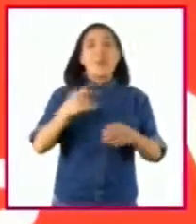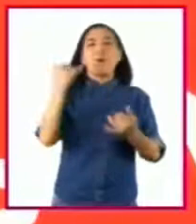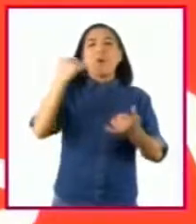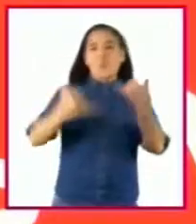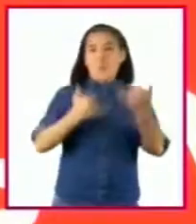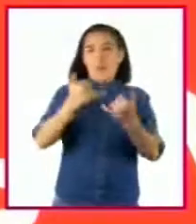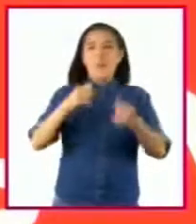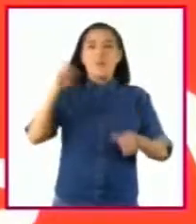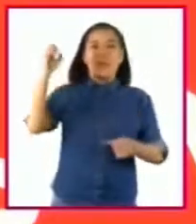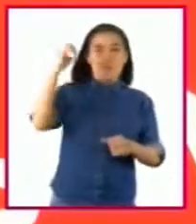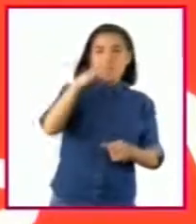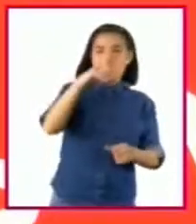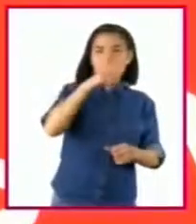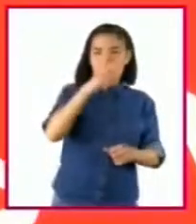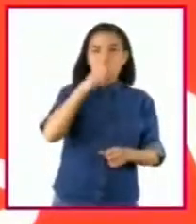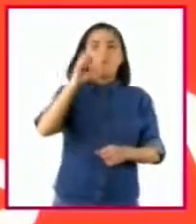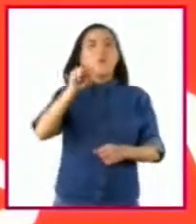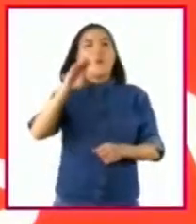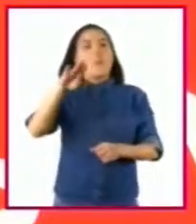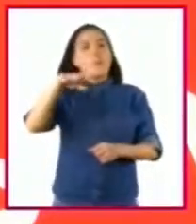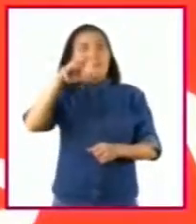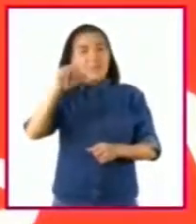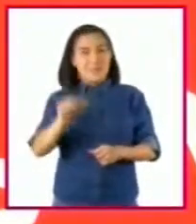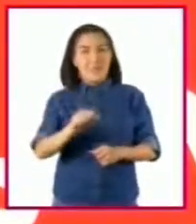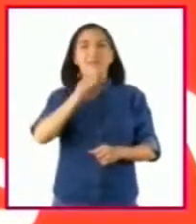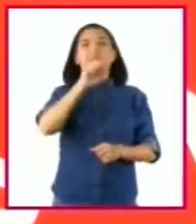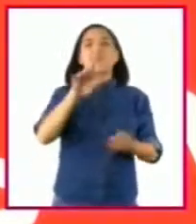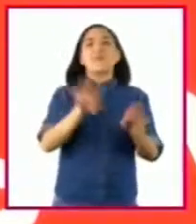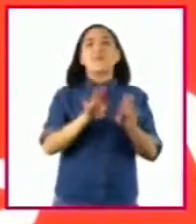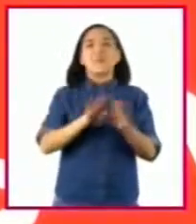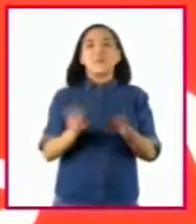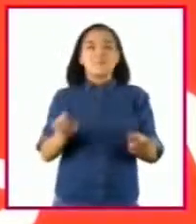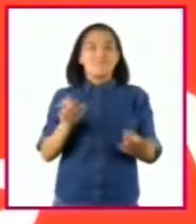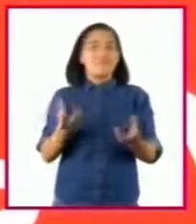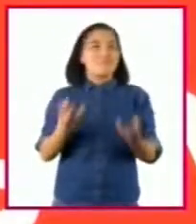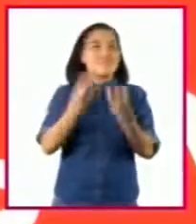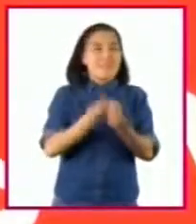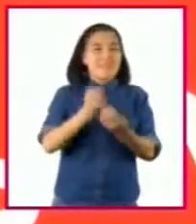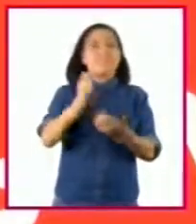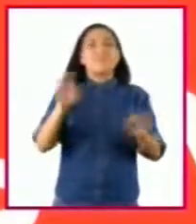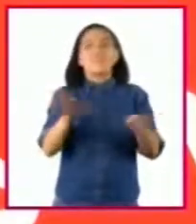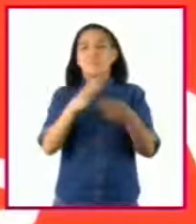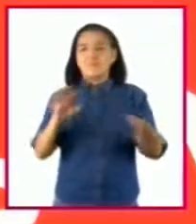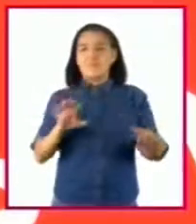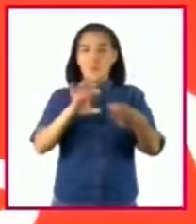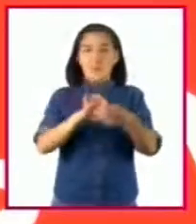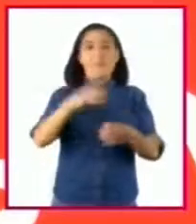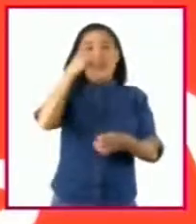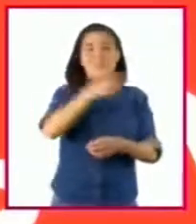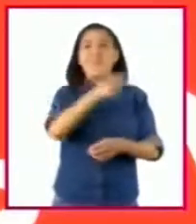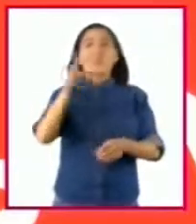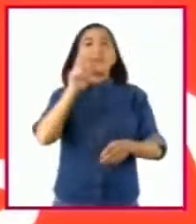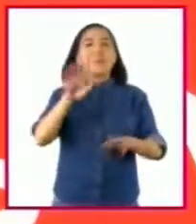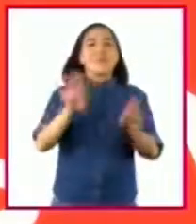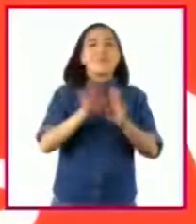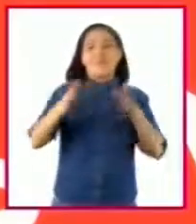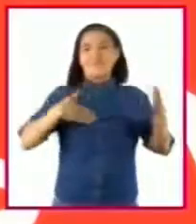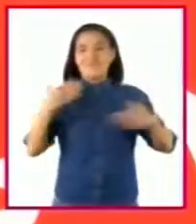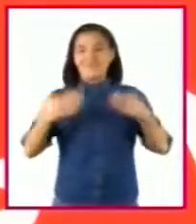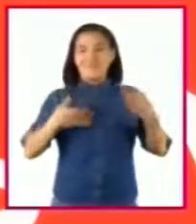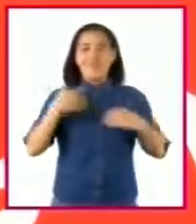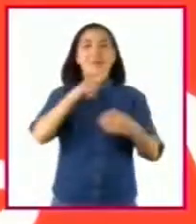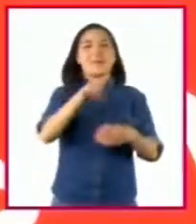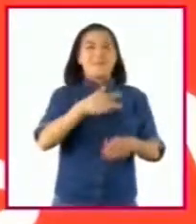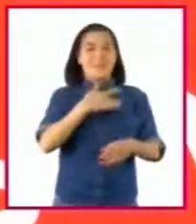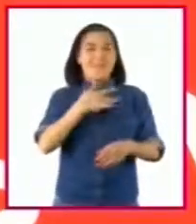y sombra y también los elementos sonoros. Esto para que puedas apreciar y disfrutar con todos tus